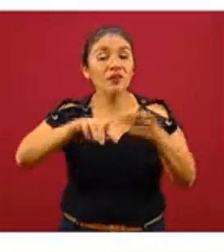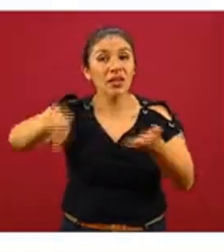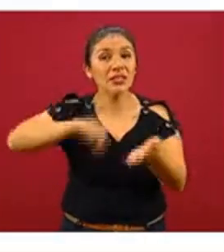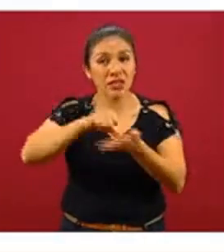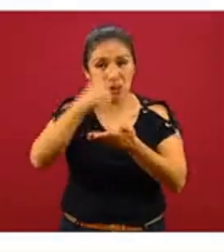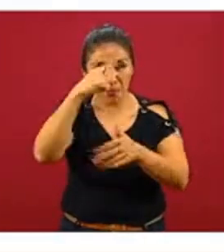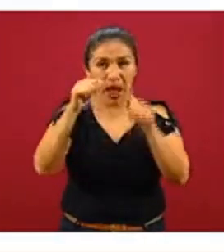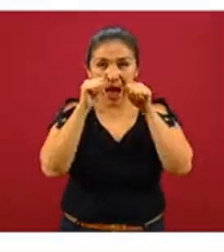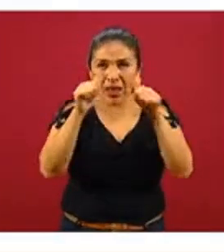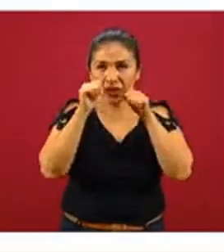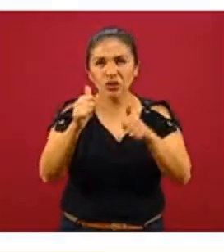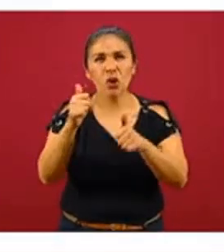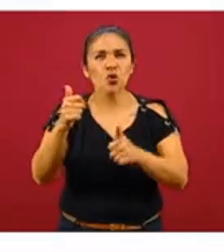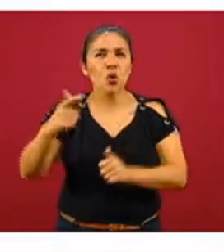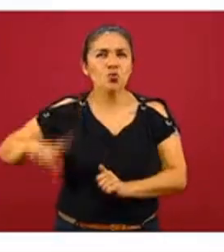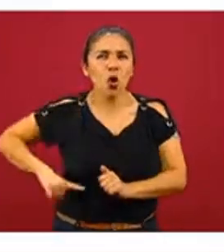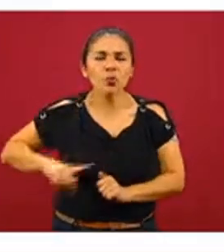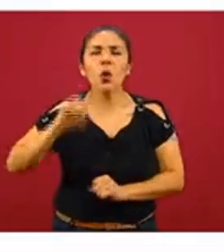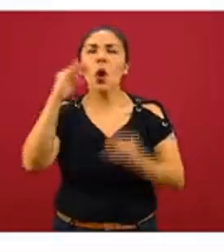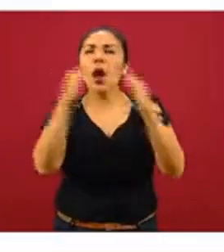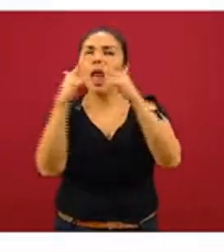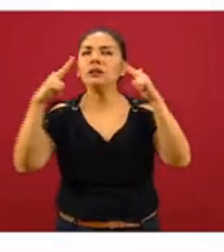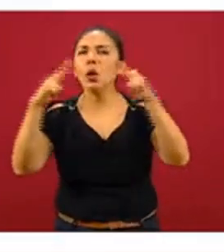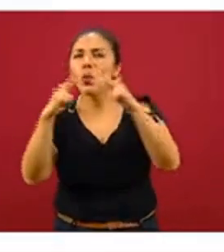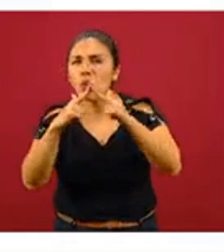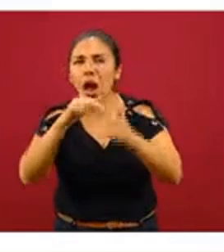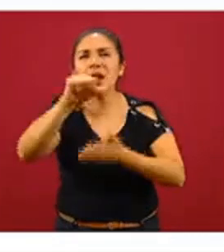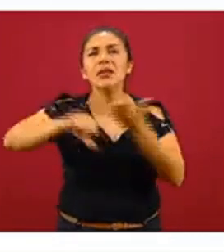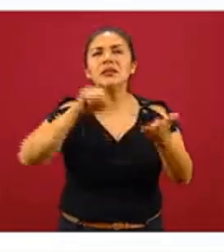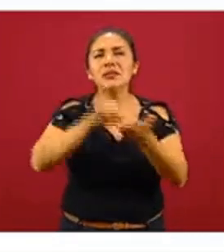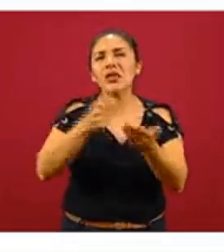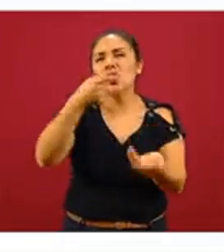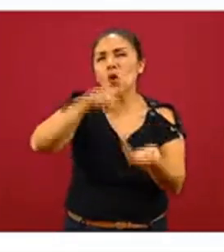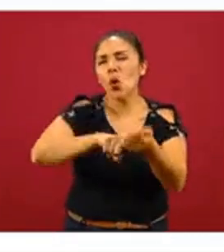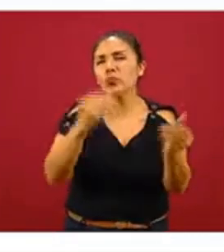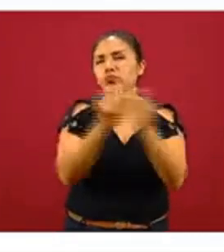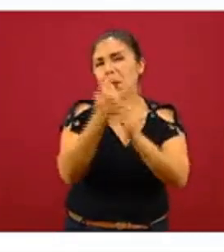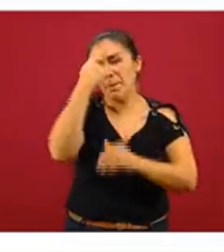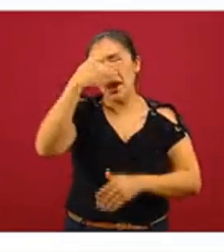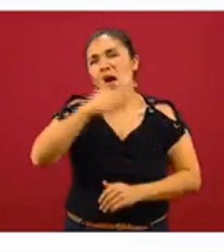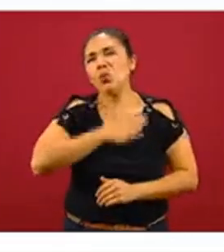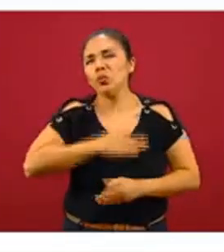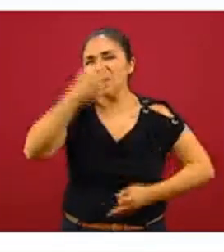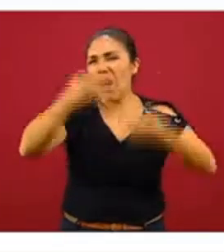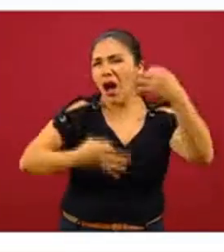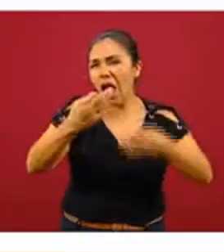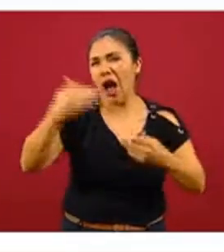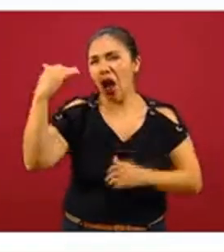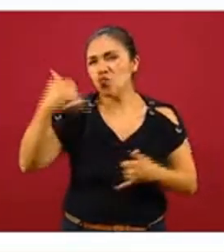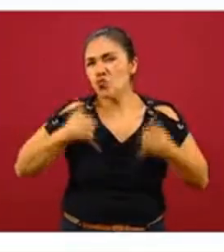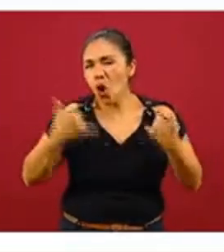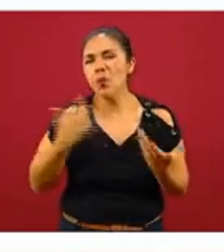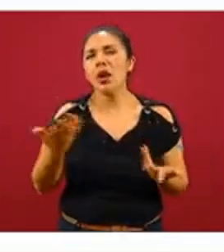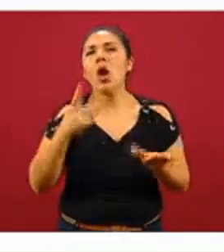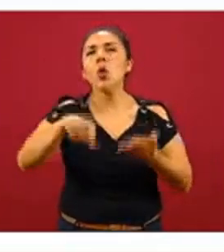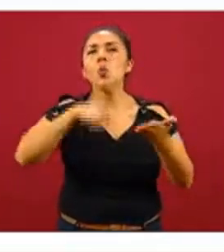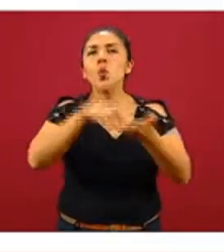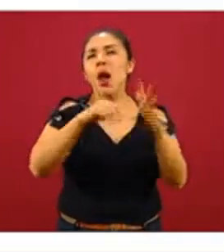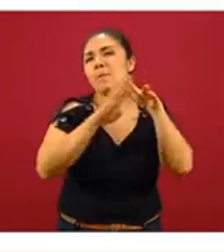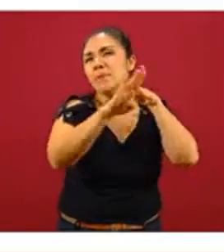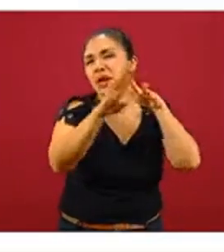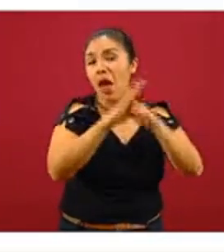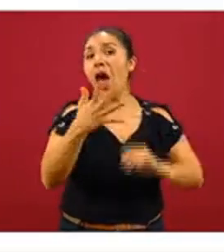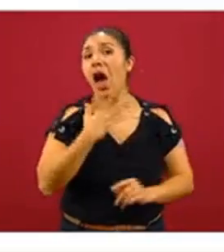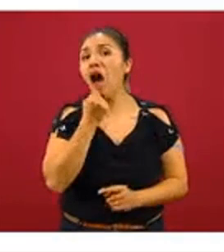atención pública, casas hogar, centros de internamiento por justicia adolescente, estaciones migratorias, hay algunos